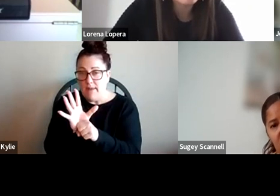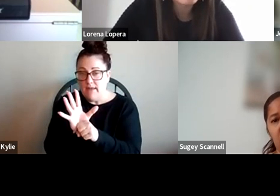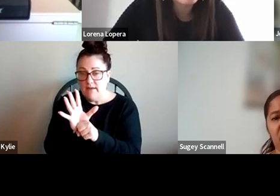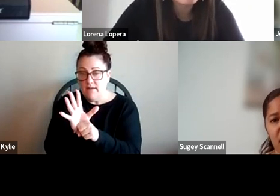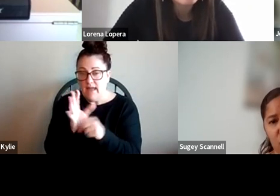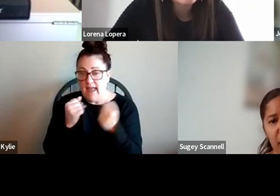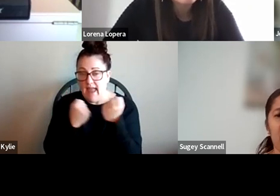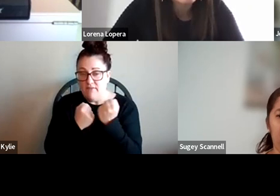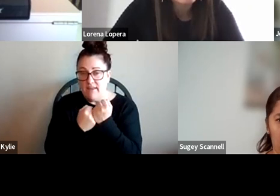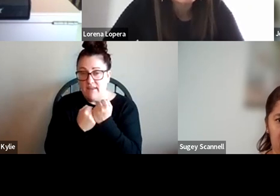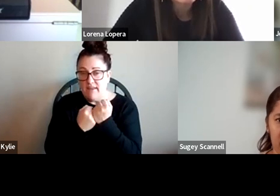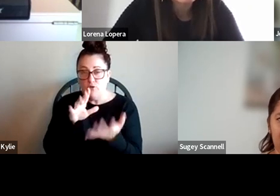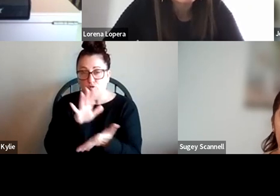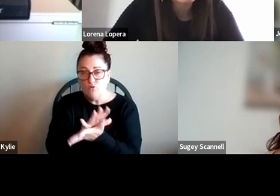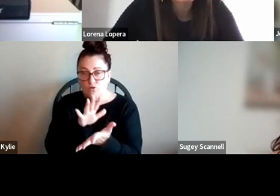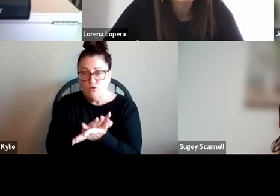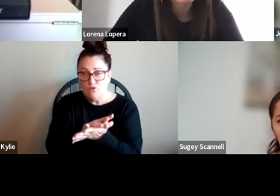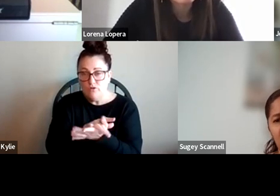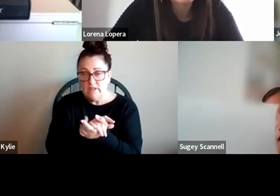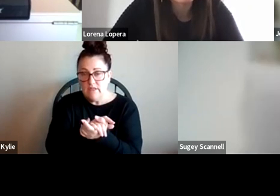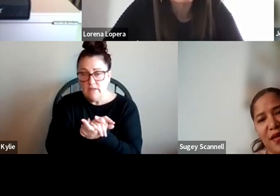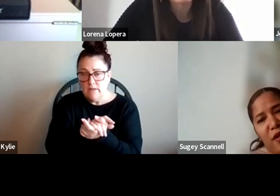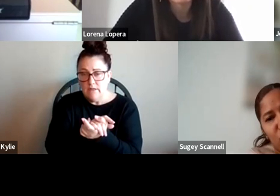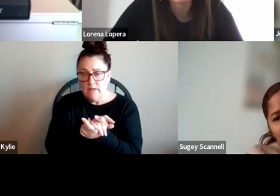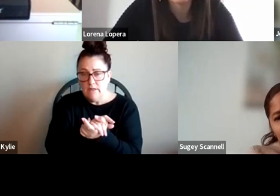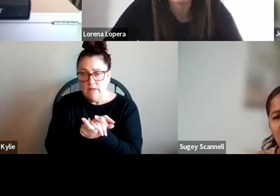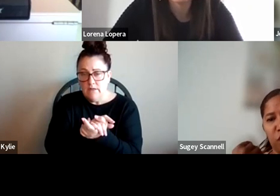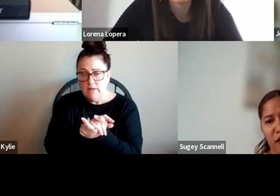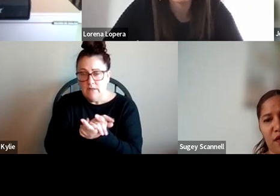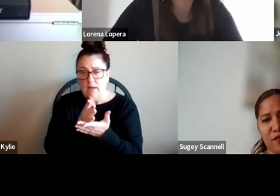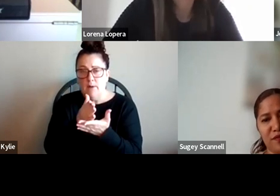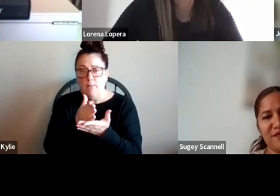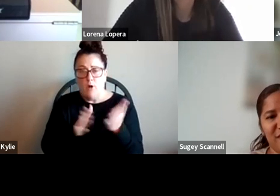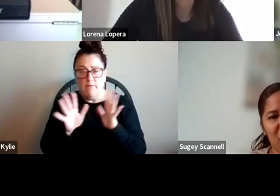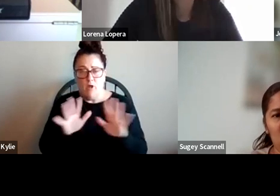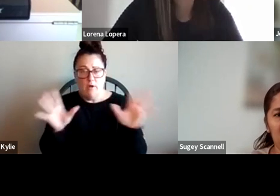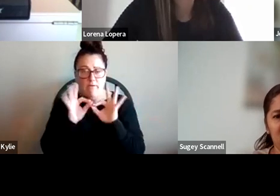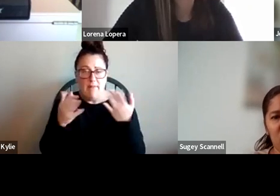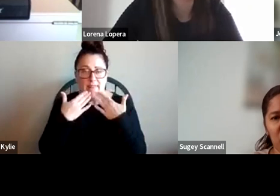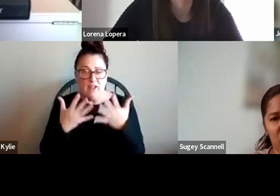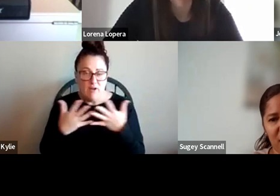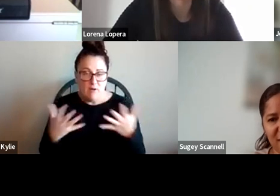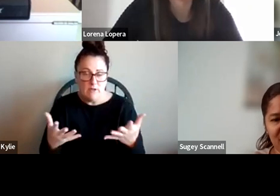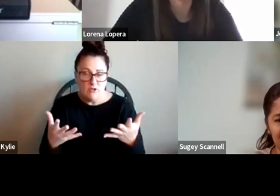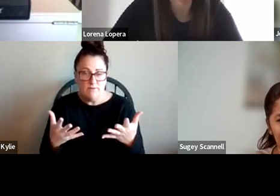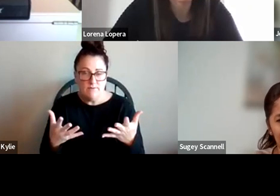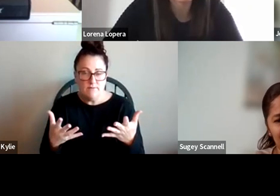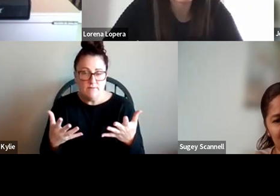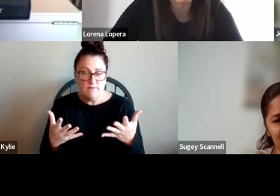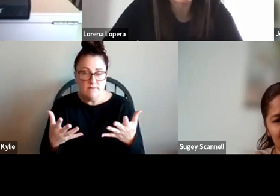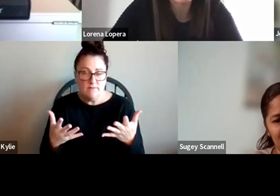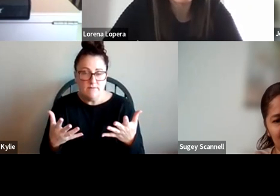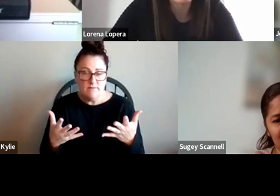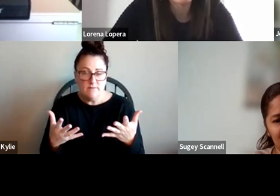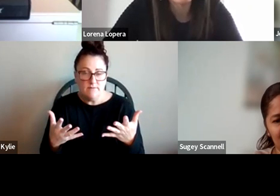como si fuese parte de su familia propia. Buenos días, muchas gracias por escucharme. Disculpen lo inconveniente con el bebé.